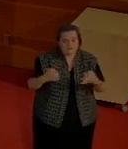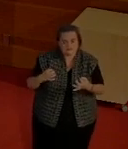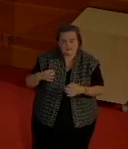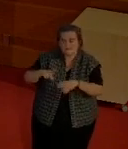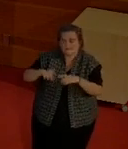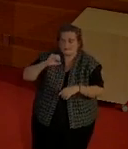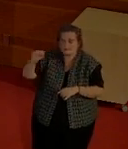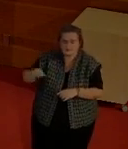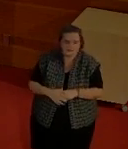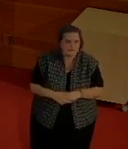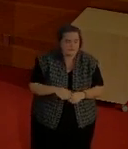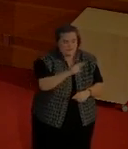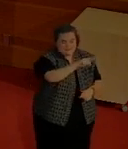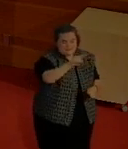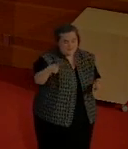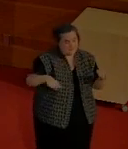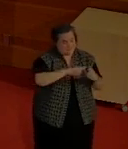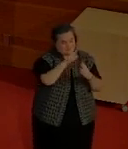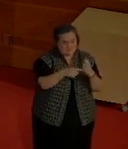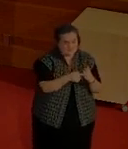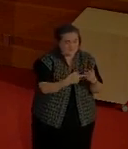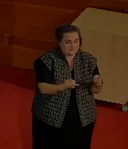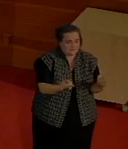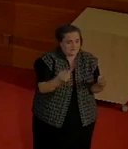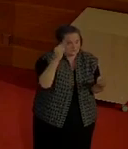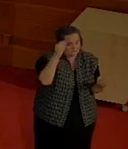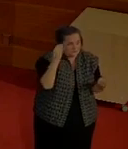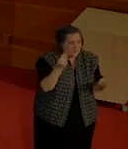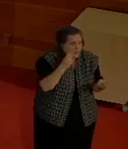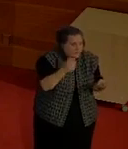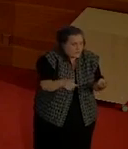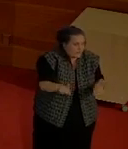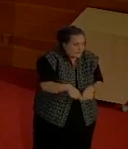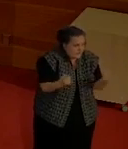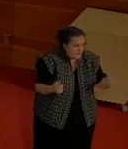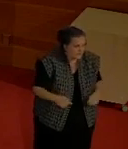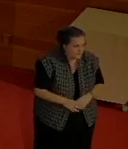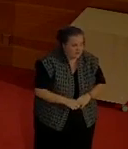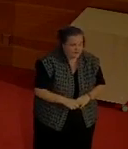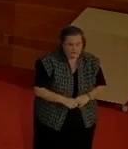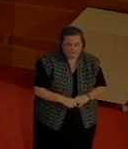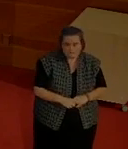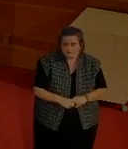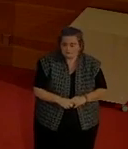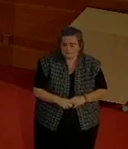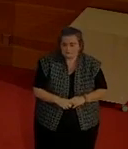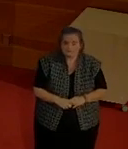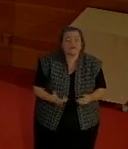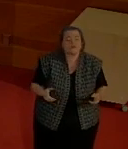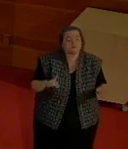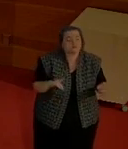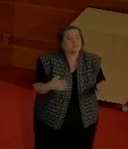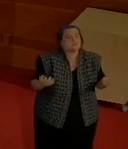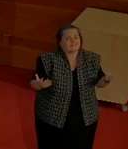que le llamemos impresentable o no nos domina pues o te sales de ahí Es decir la opción es bueno vale Sí y qué